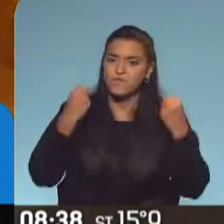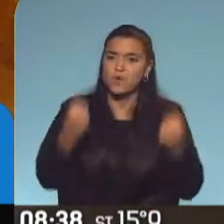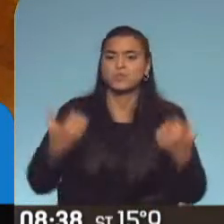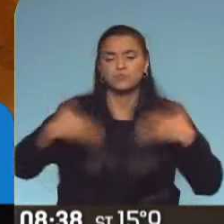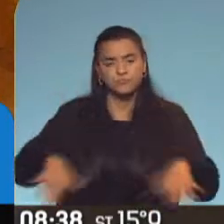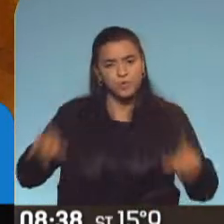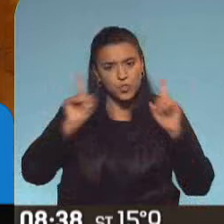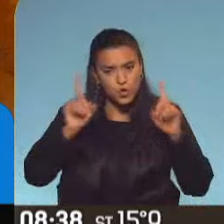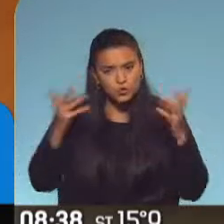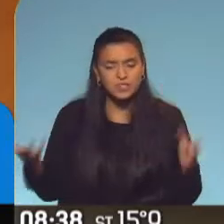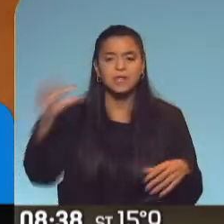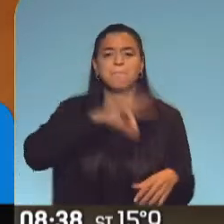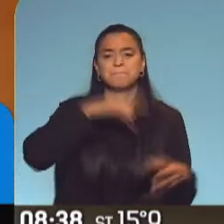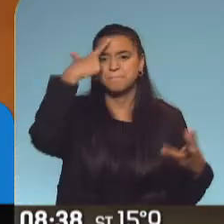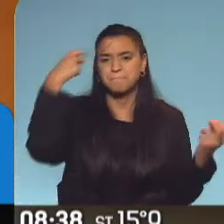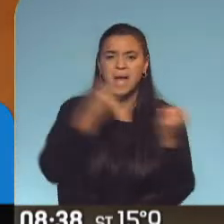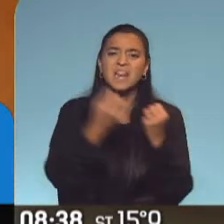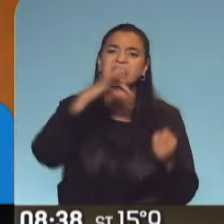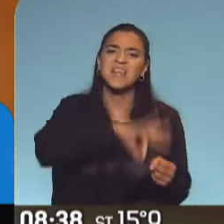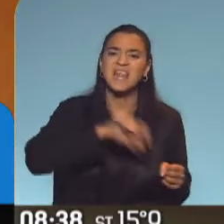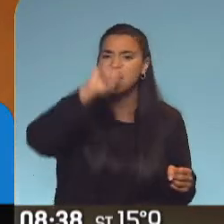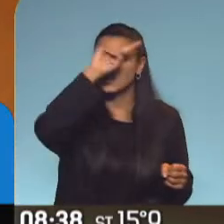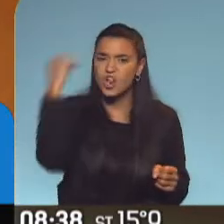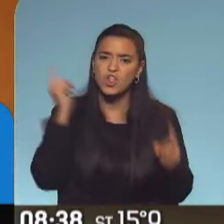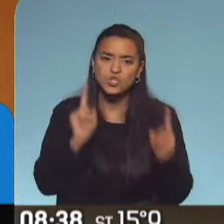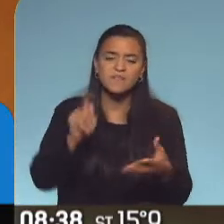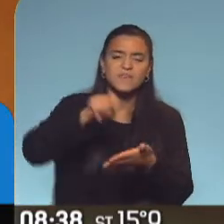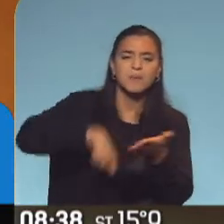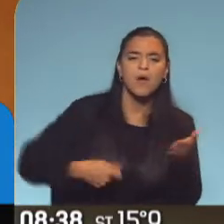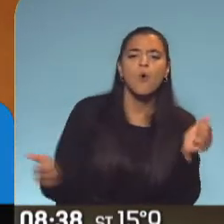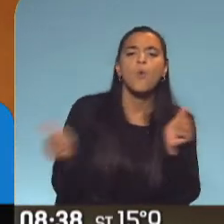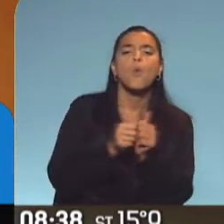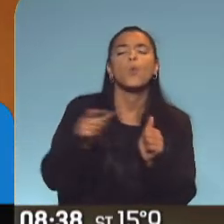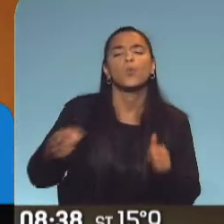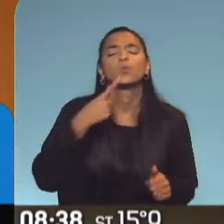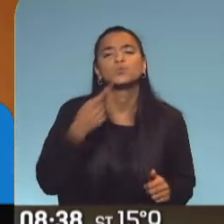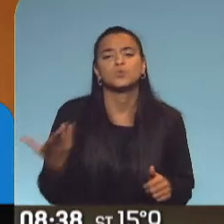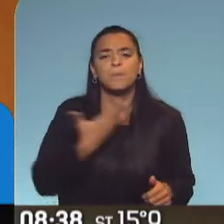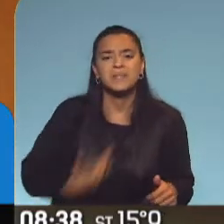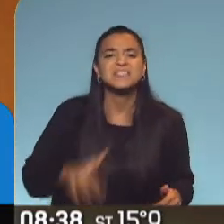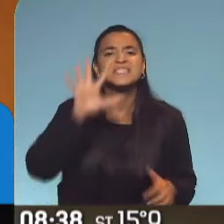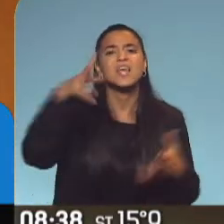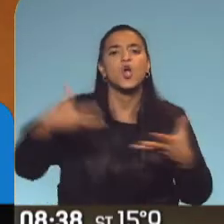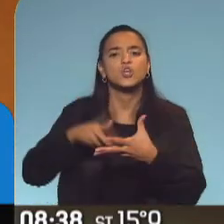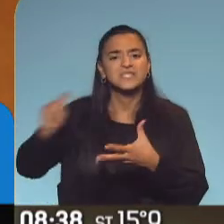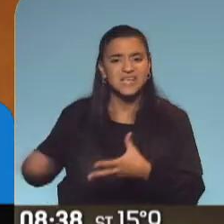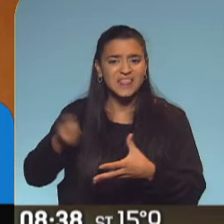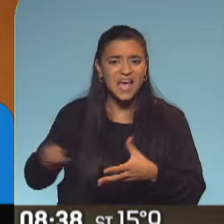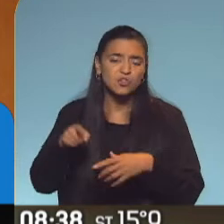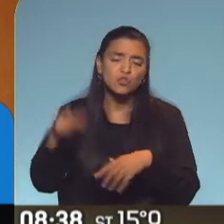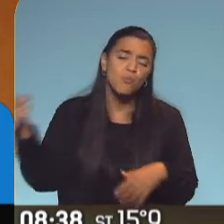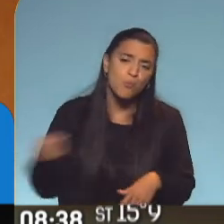nuestros docentes. La paritaria nacional docente que firmamos conjuntamente con el presidente, con los 5 sindicatos, fue un paso fundamental